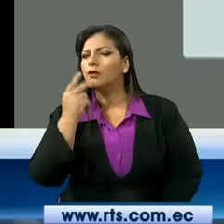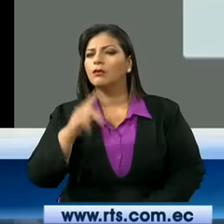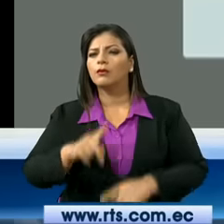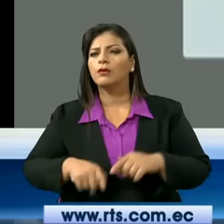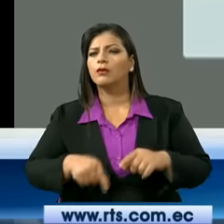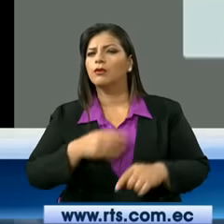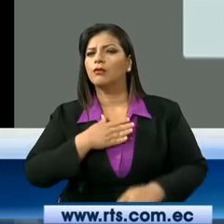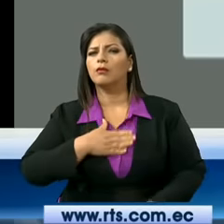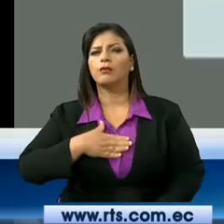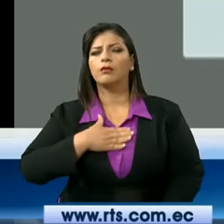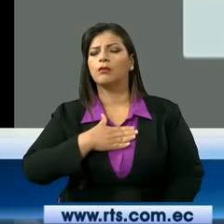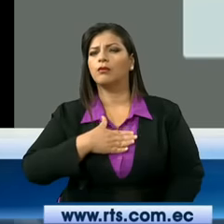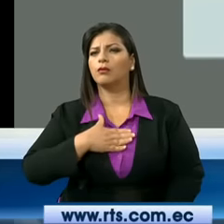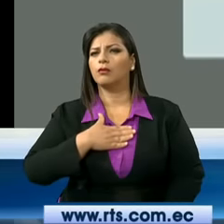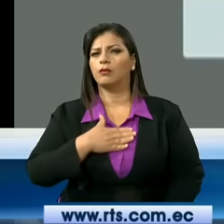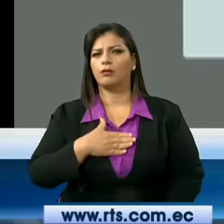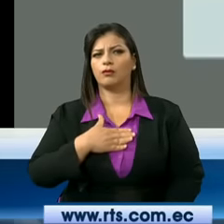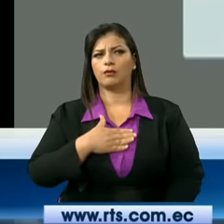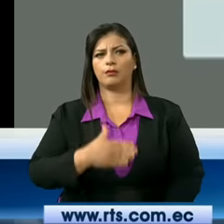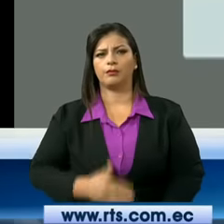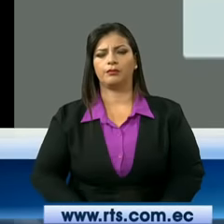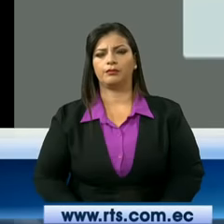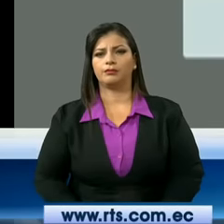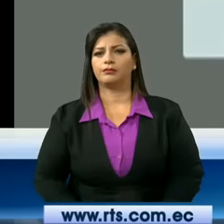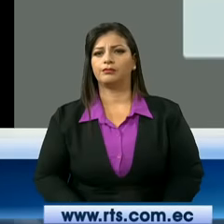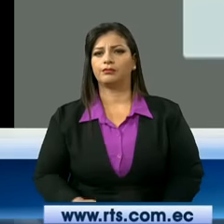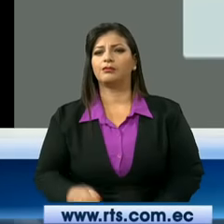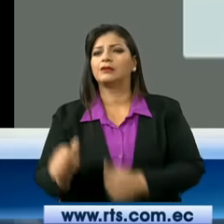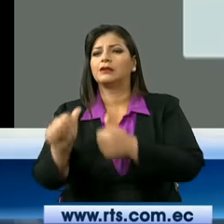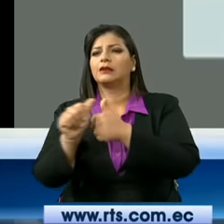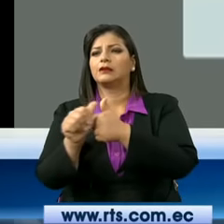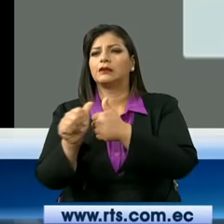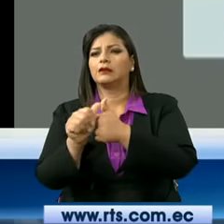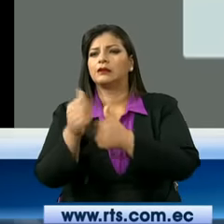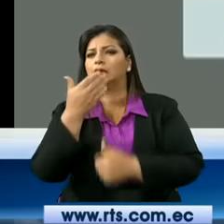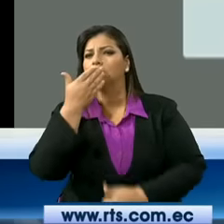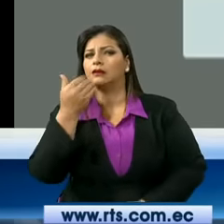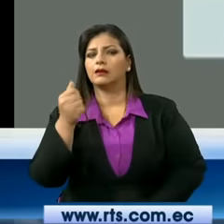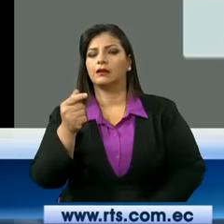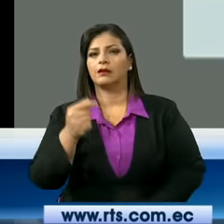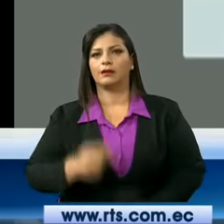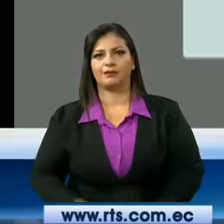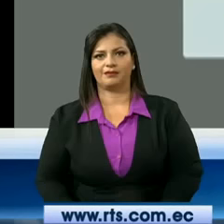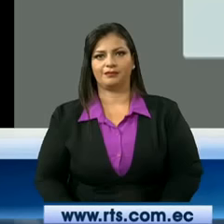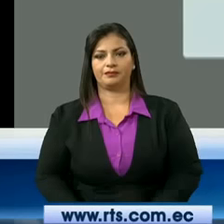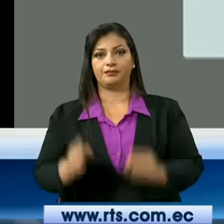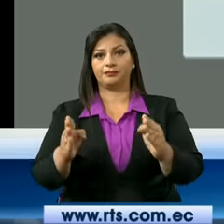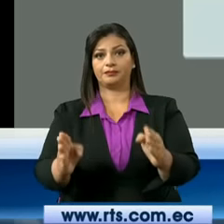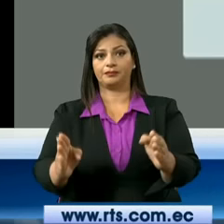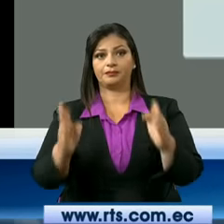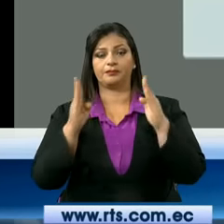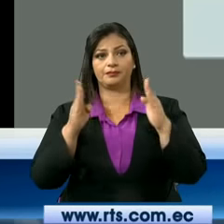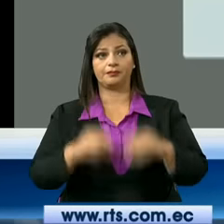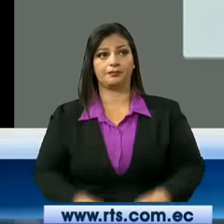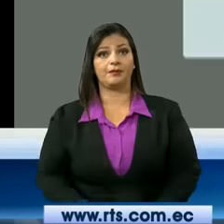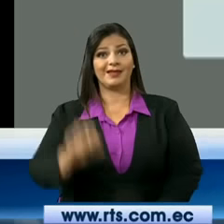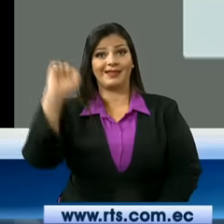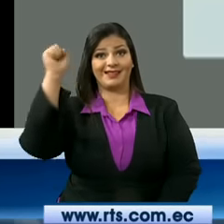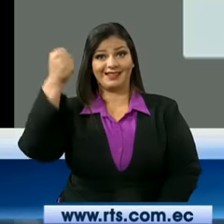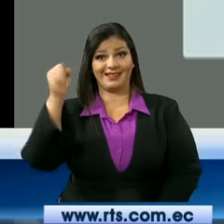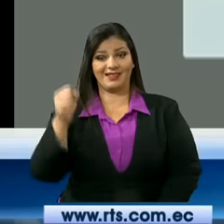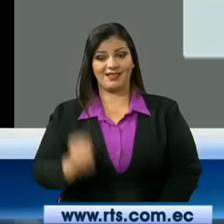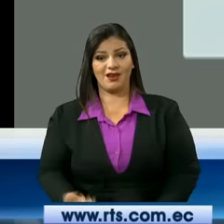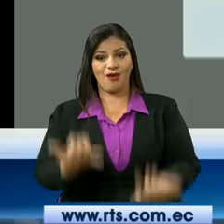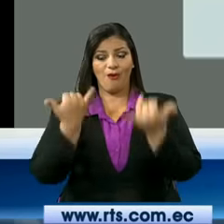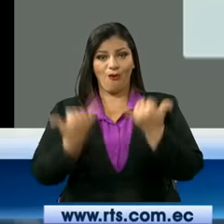acá, en la, ¿cómo se llama? En este plasma. Atención, se inician las clases, se iniciaron las